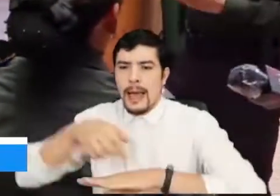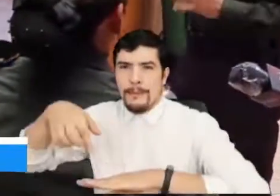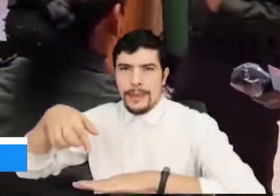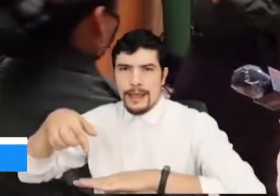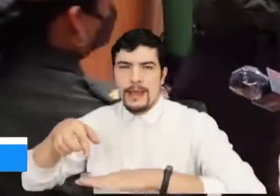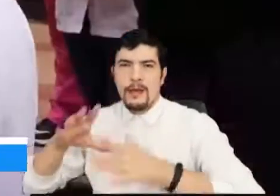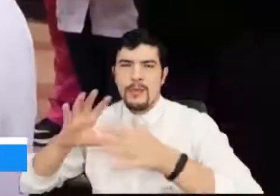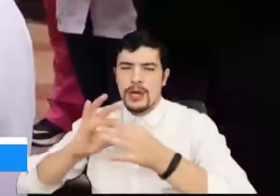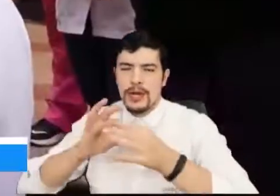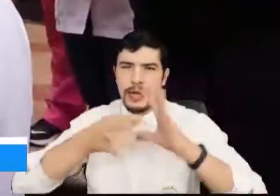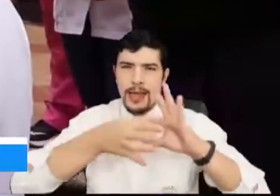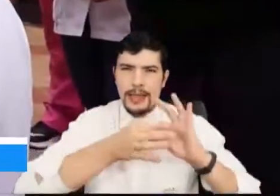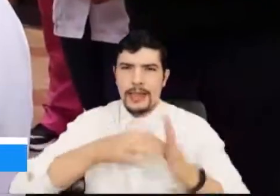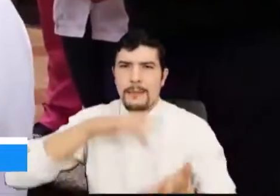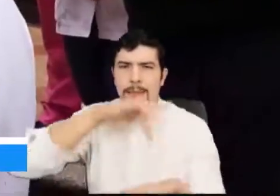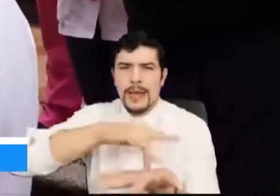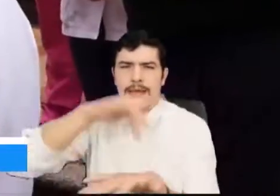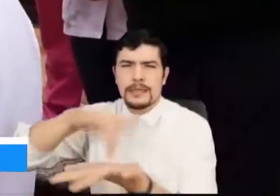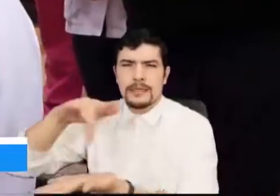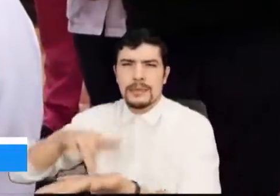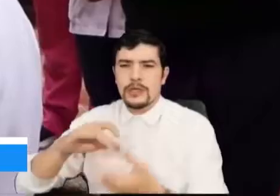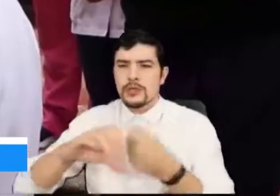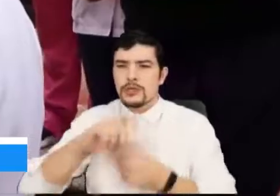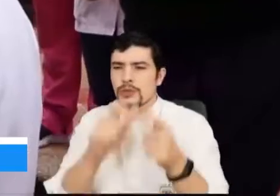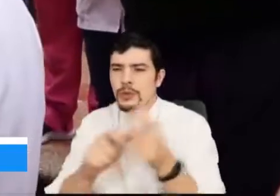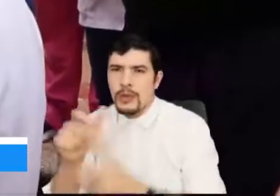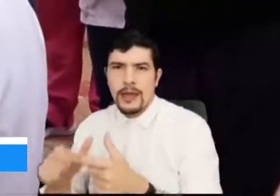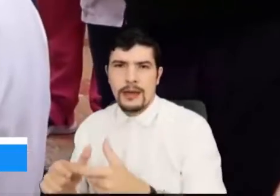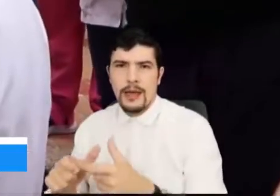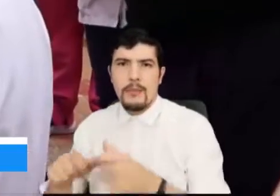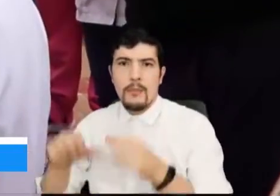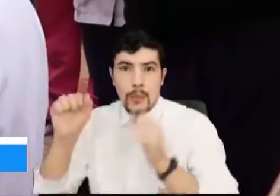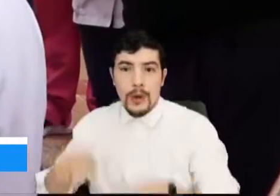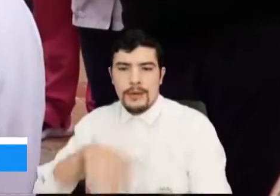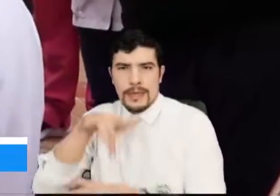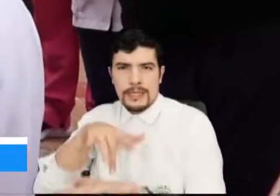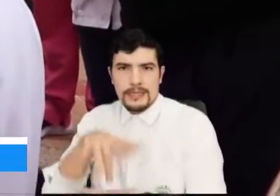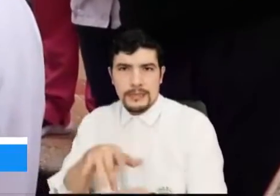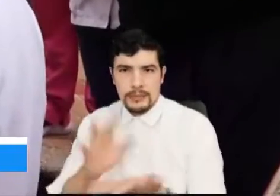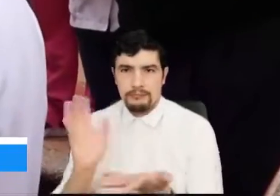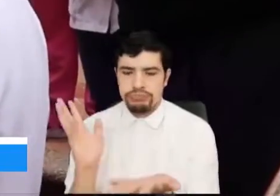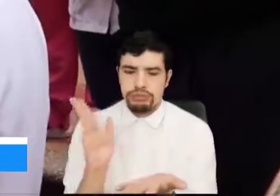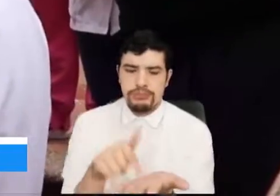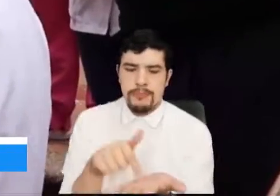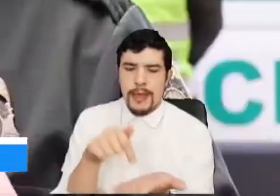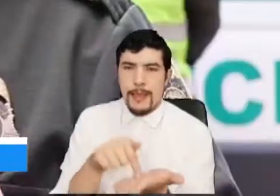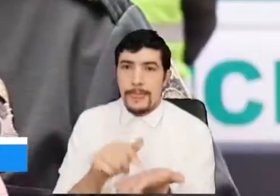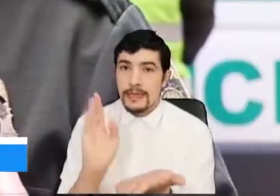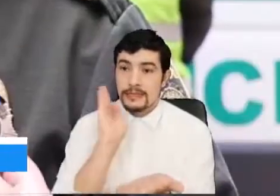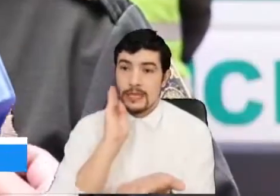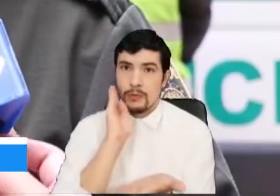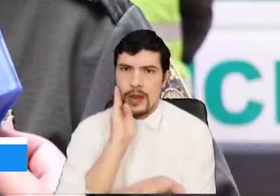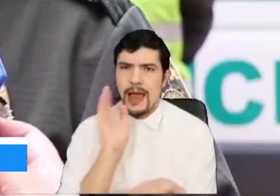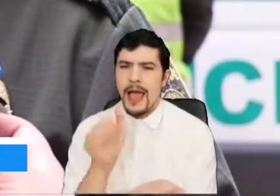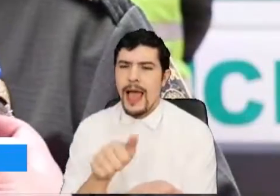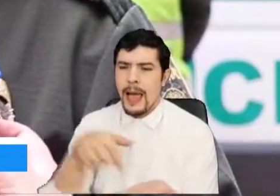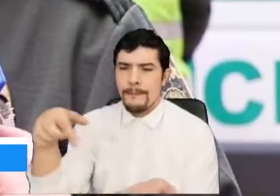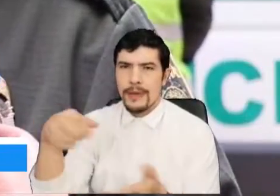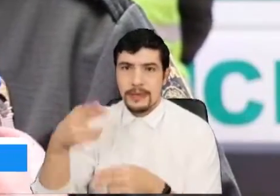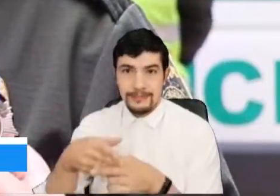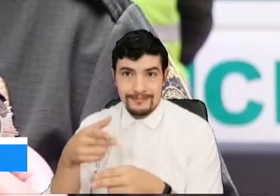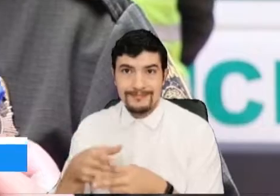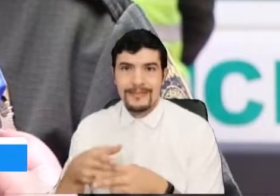permite tener un botón de pánico y alerta a todas las patrullas del sector con ubicación GPS. Es una aplicación exclusiva para ciertos